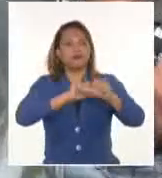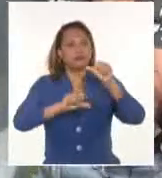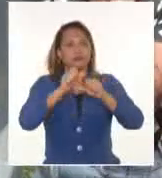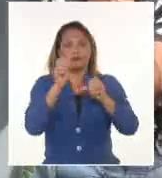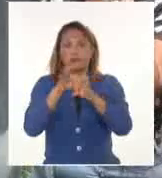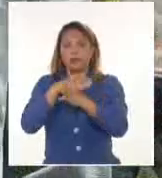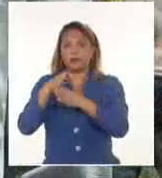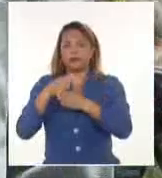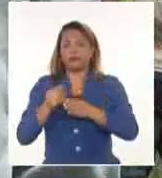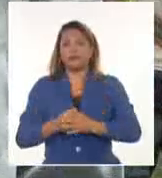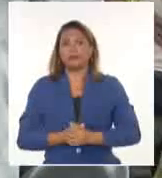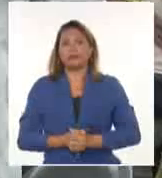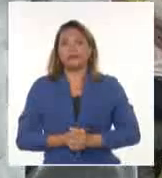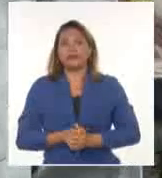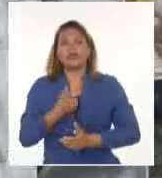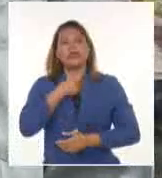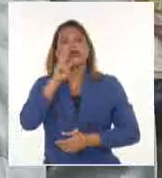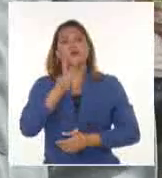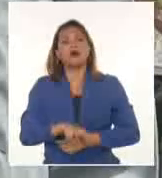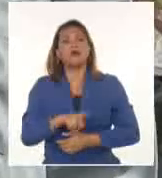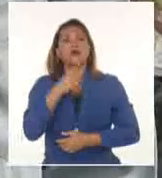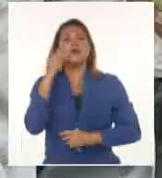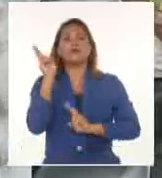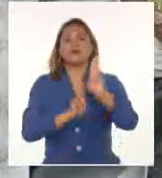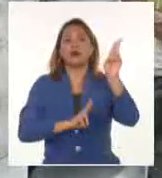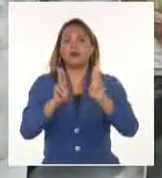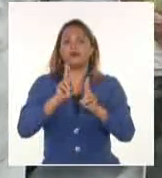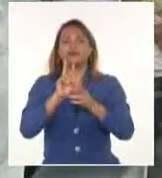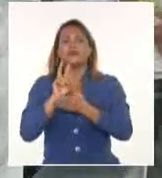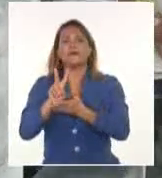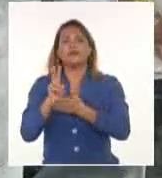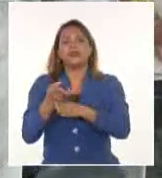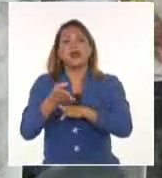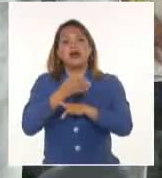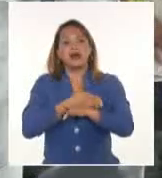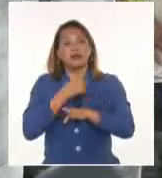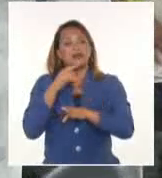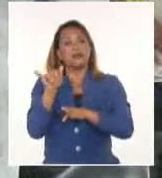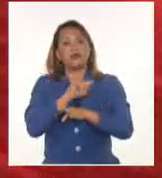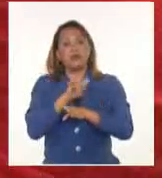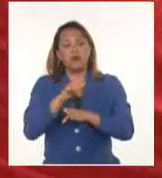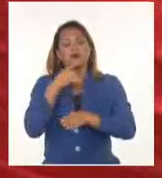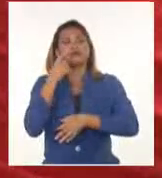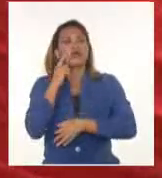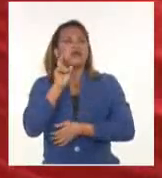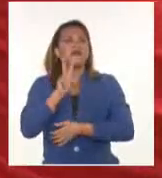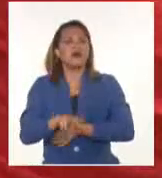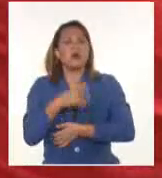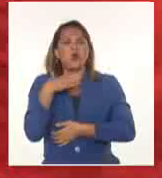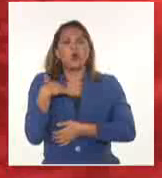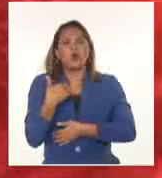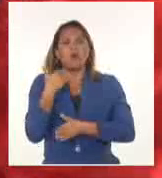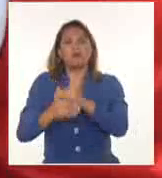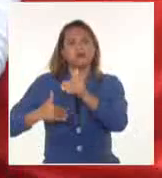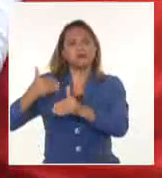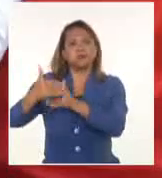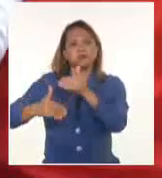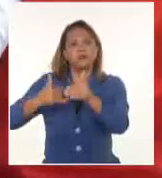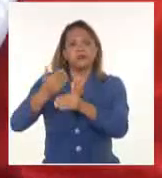de Estado evaluó no solo los acuerdos de visitas anteriores, sino también cuánto se ha avanzado para que la Isla de la Juventud